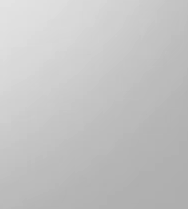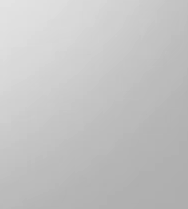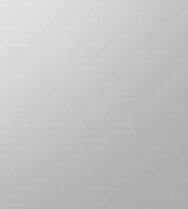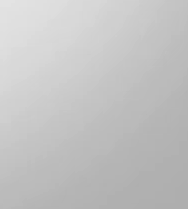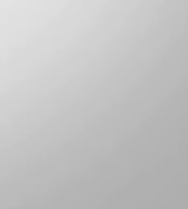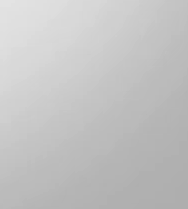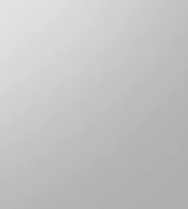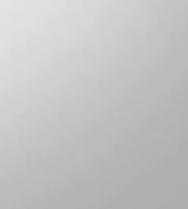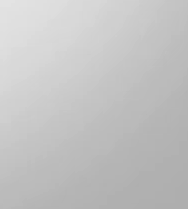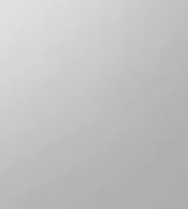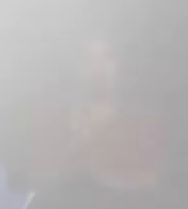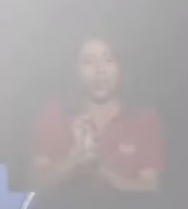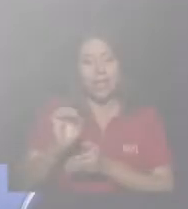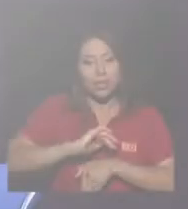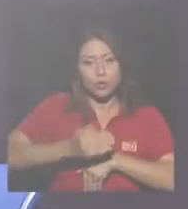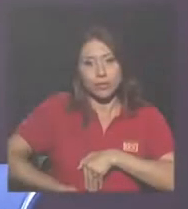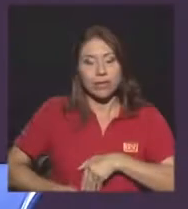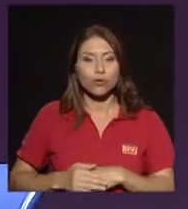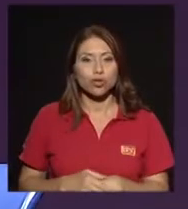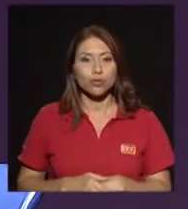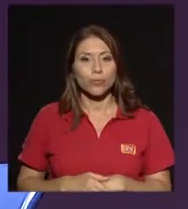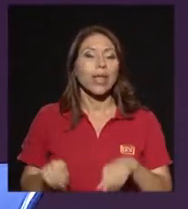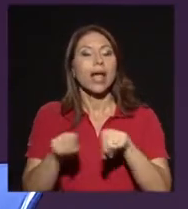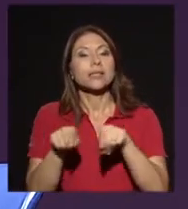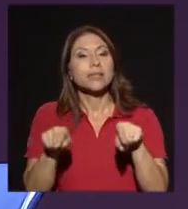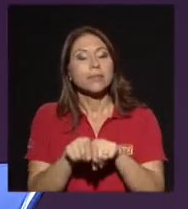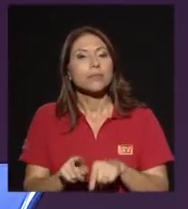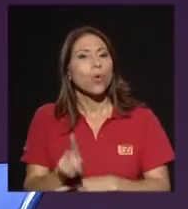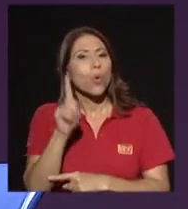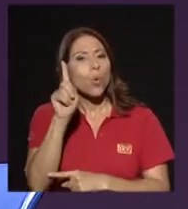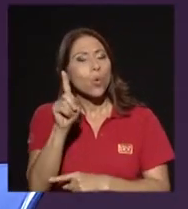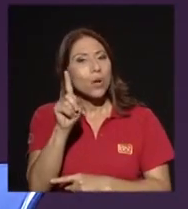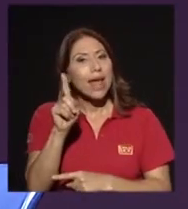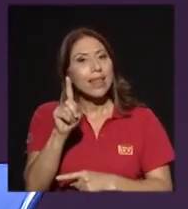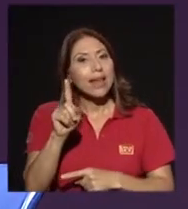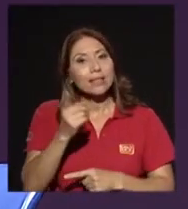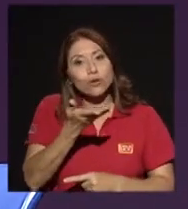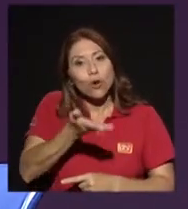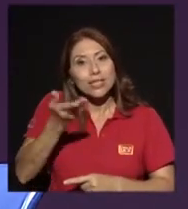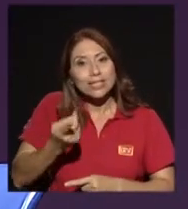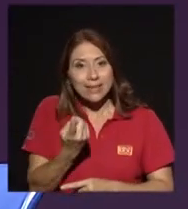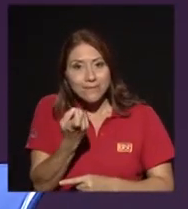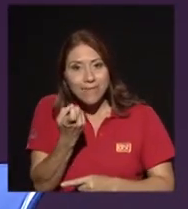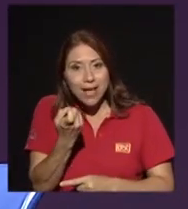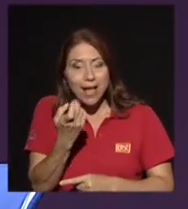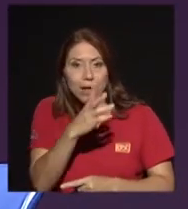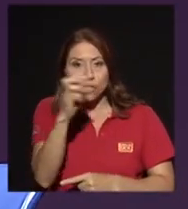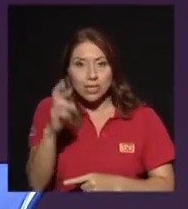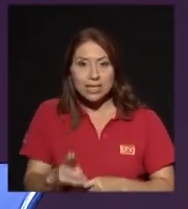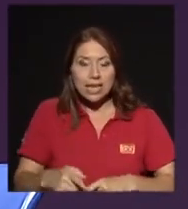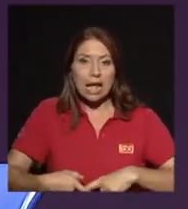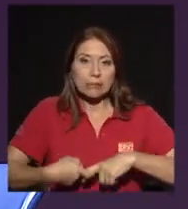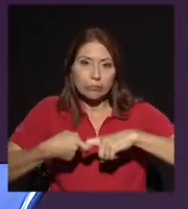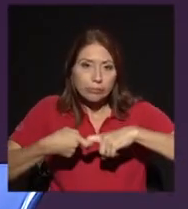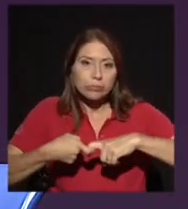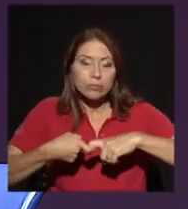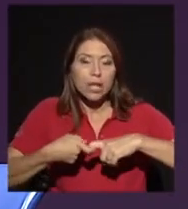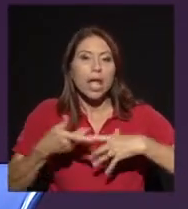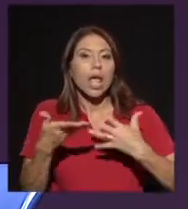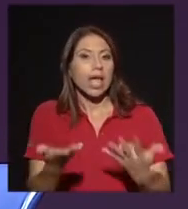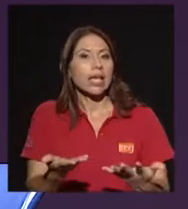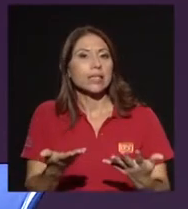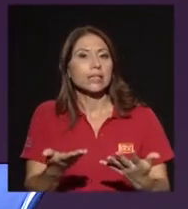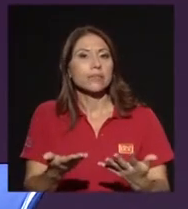métodos anticonceptivos. Asimismo, una de las grandes deudas que nuestro país aún está teniendo es